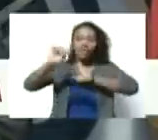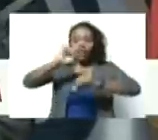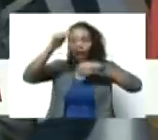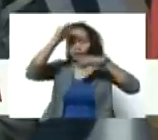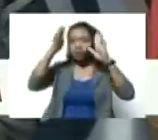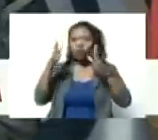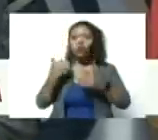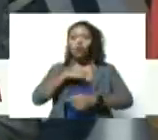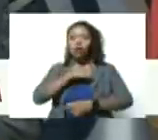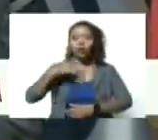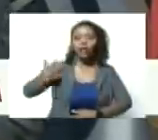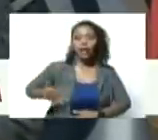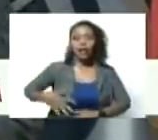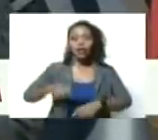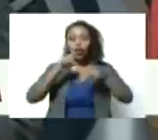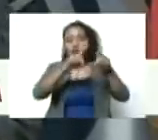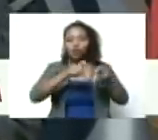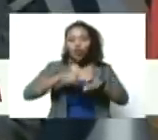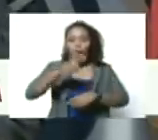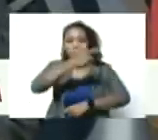nuestros campesinos y campesinas.